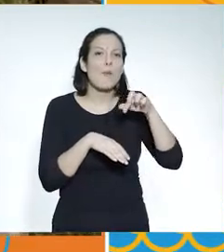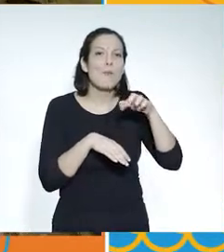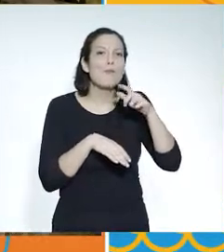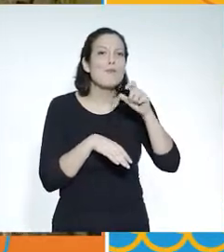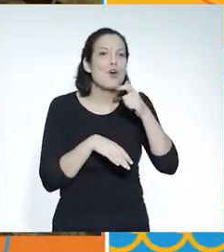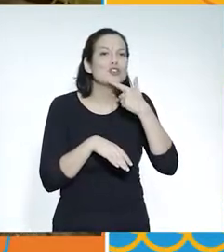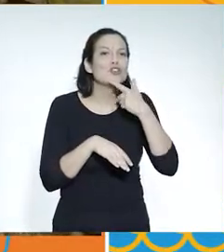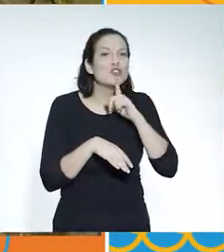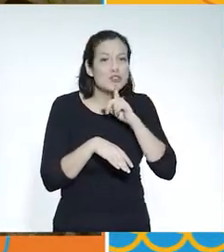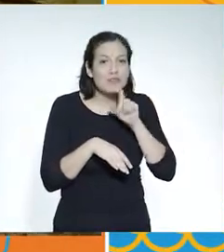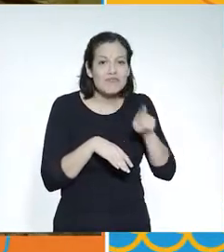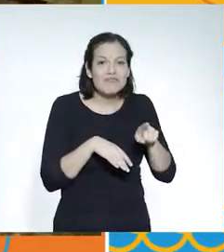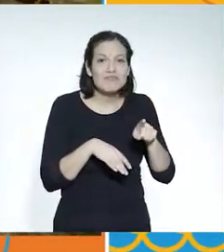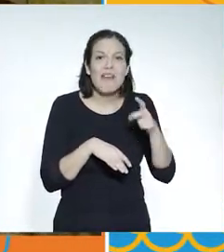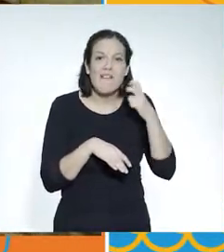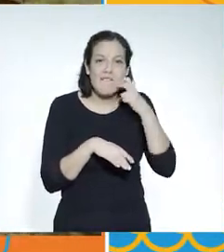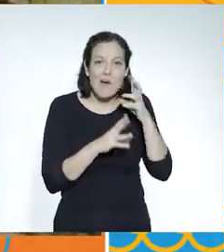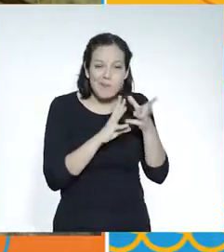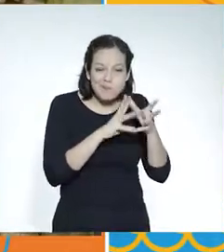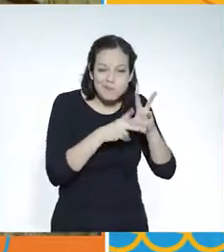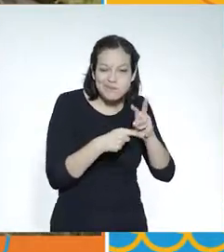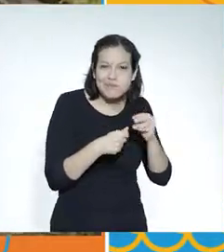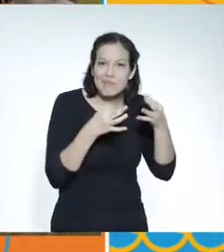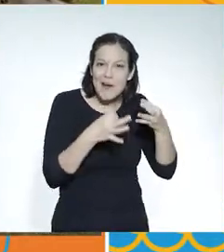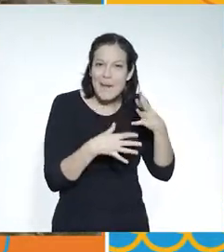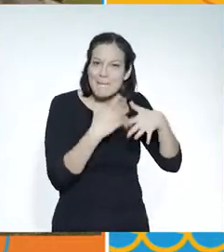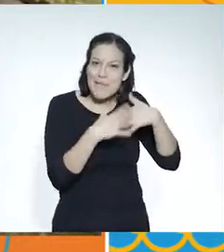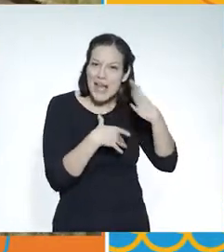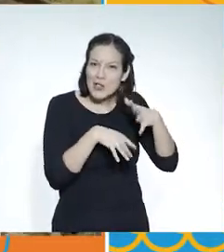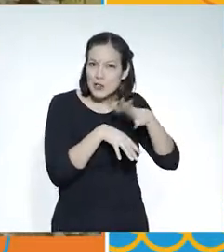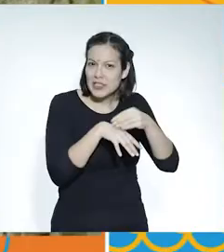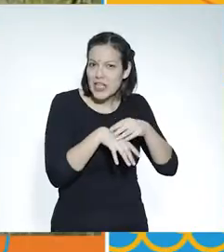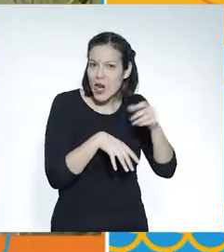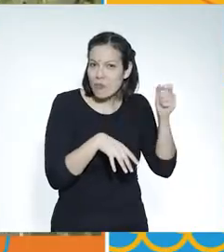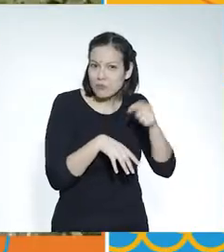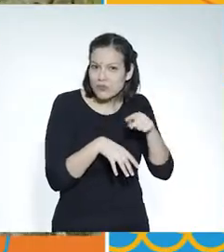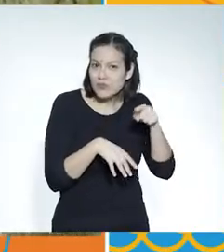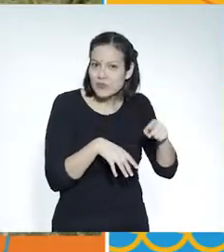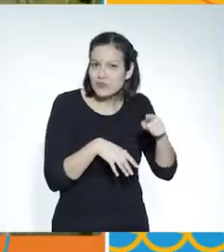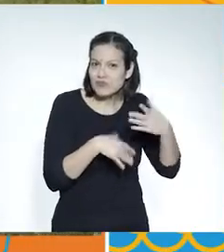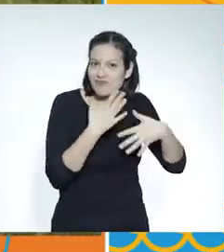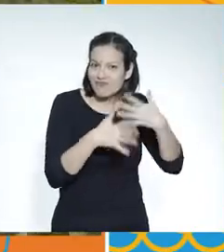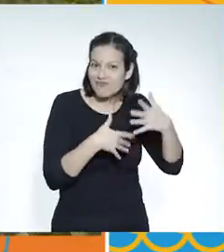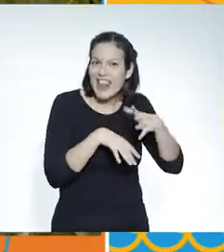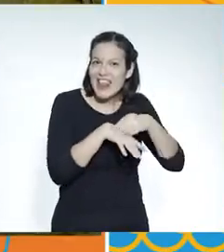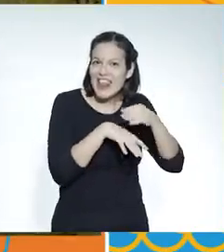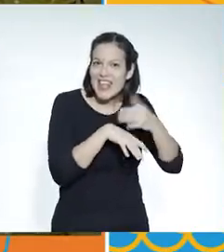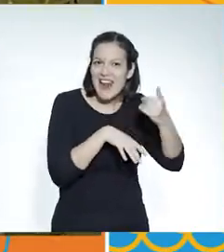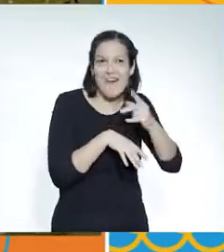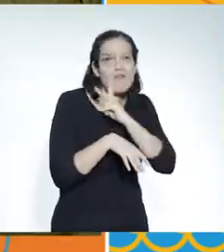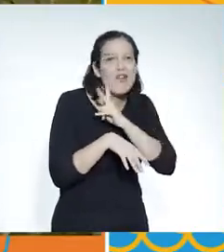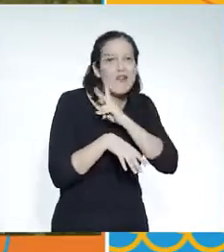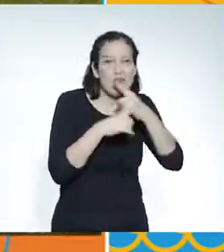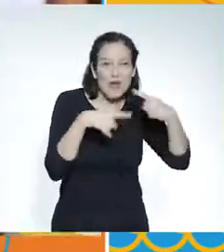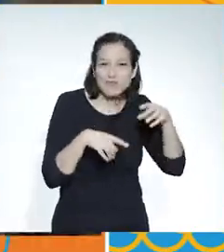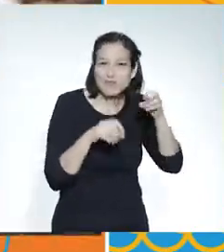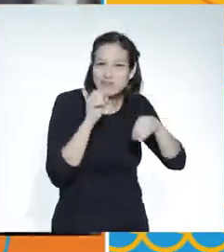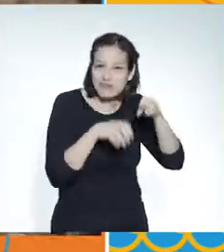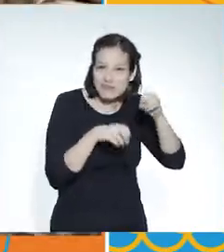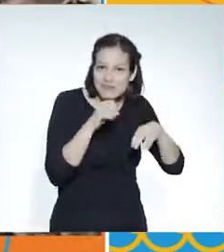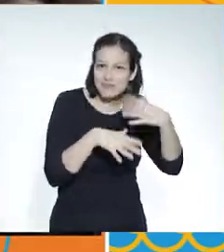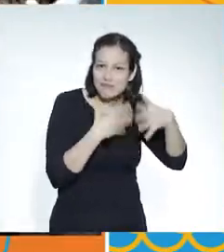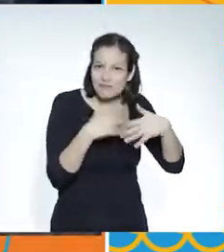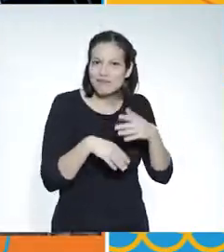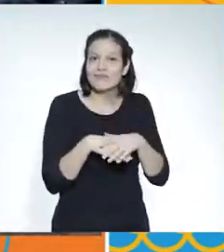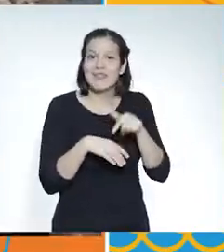ya envejecido, tiene bastante tiempo, está mezclado con tierra común y compostaje que venimos haciendo en este espacio.